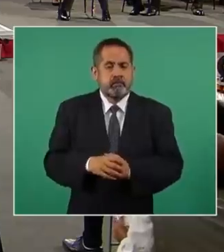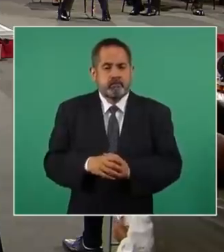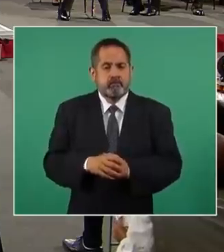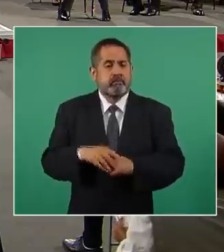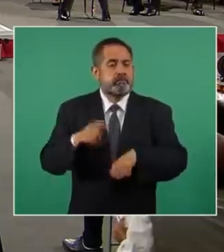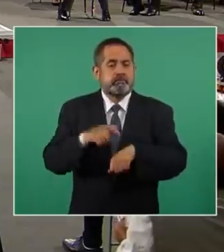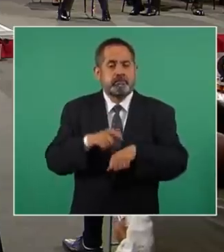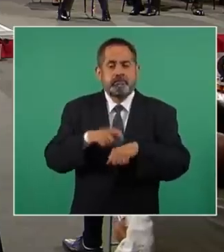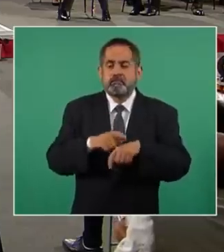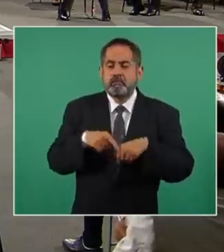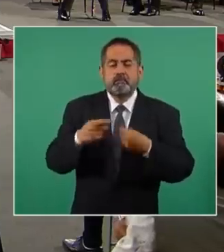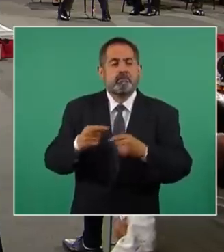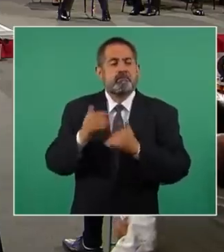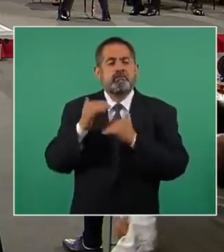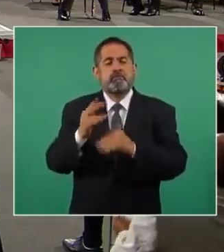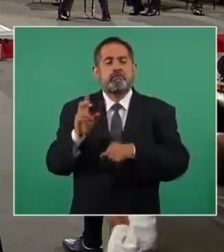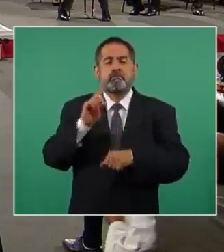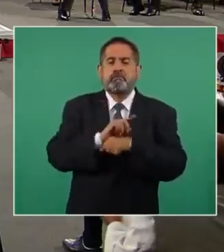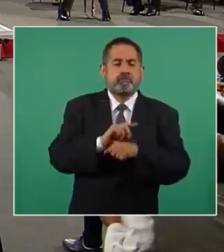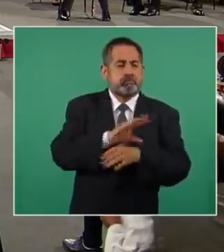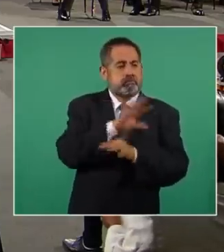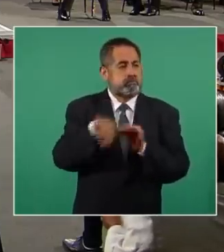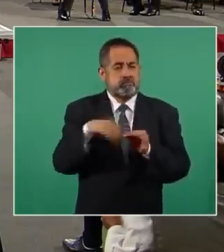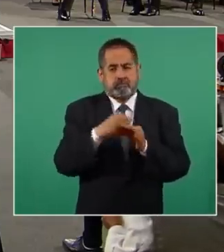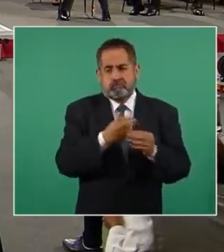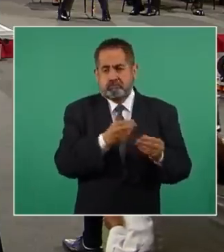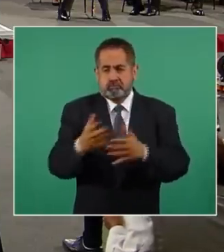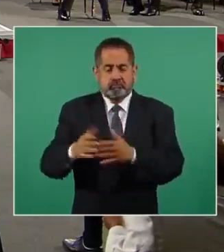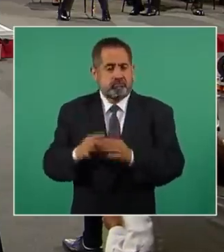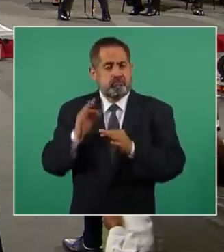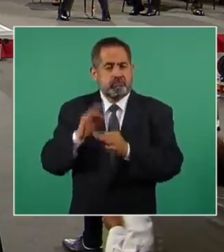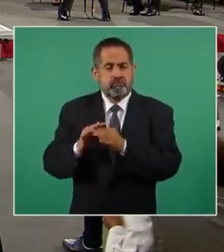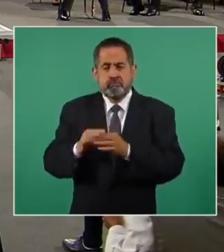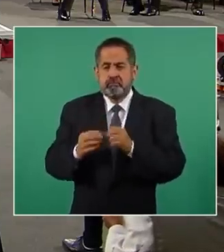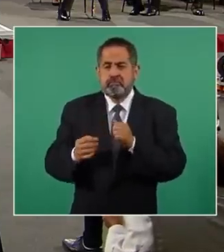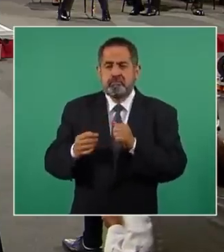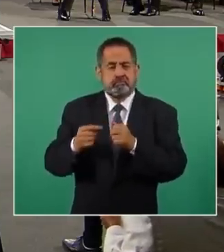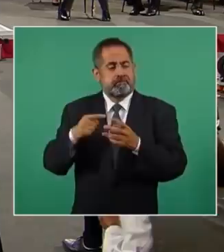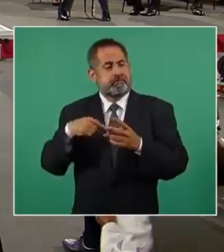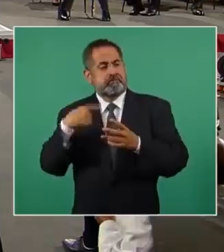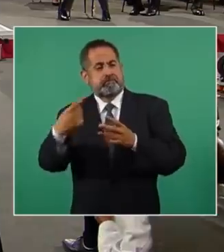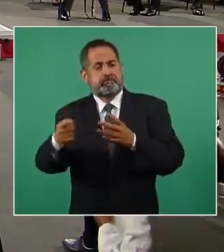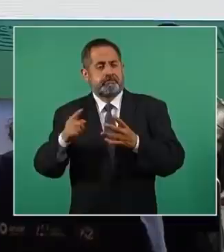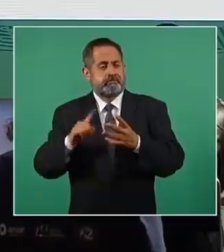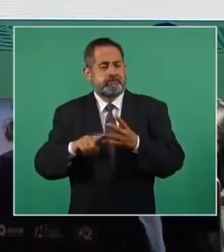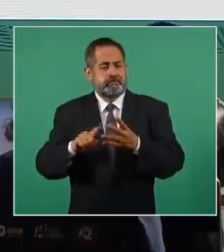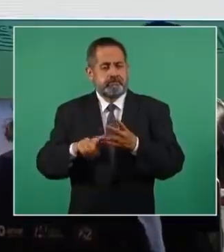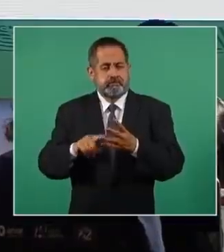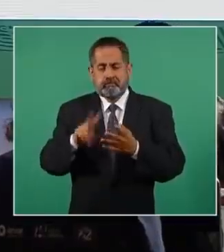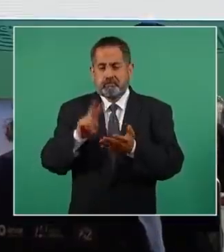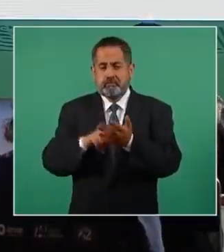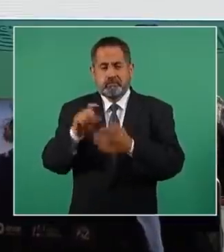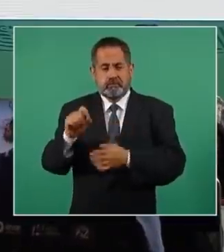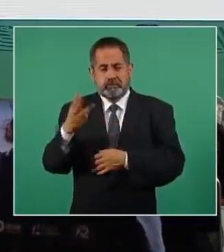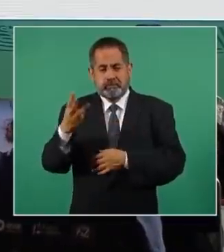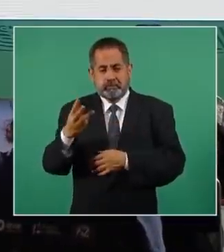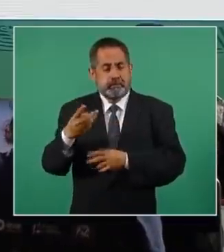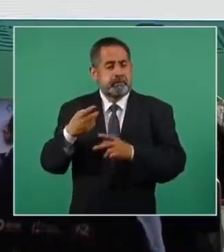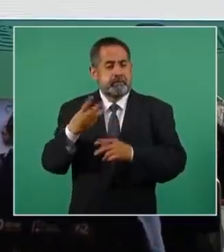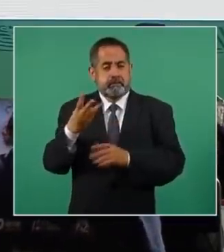entrega también es una cosa determinante, porque tenemos que entrar en pruebas a partir del primer trimestre del 2023.